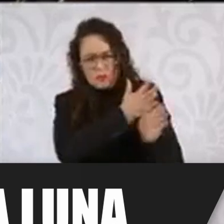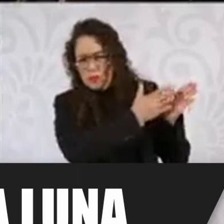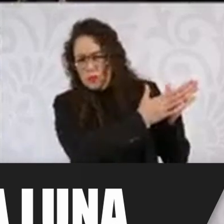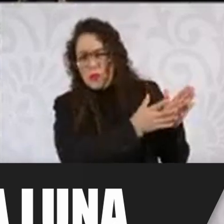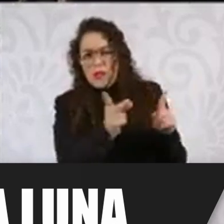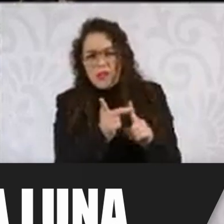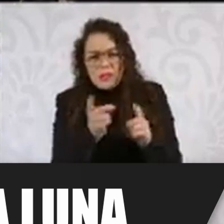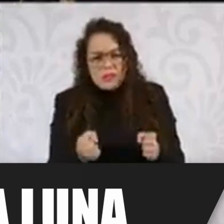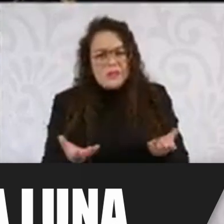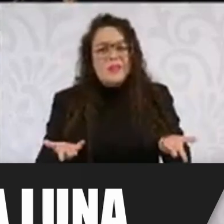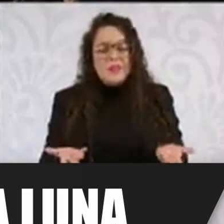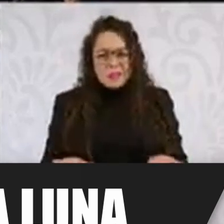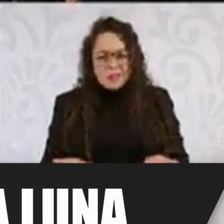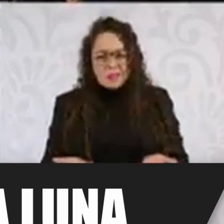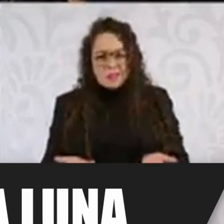¿Debería la Fiscalía investigar al